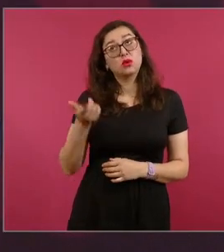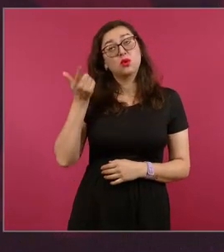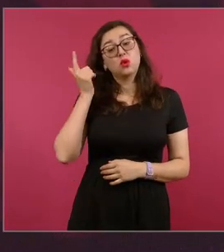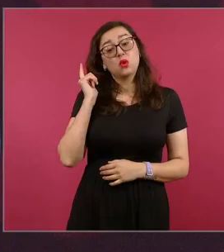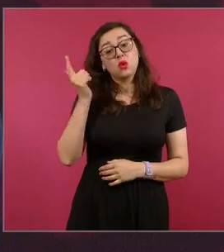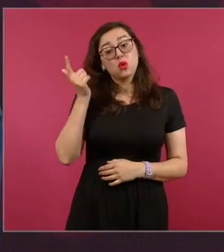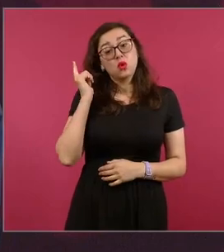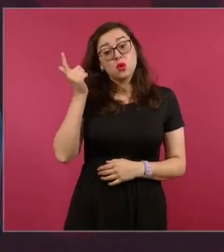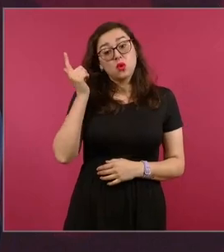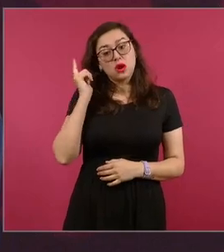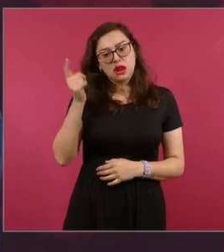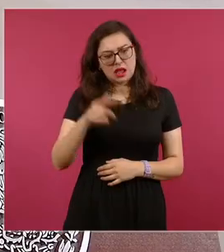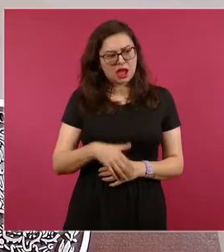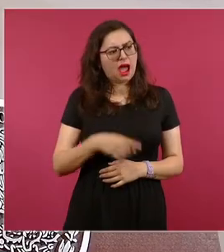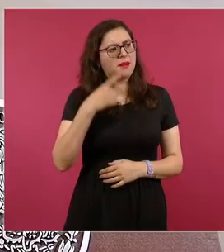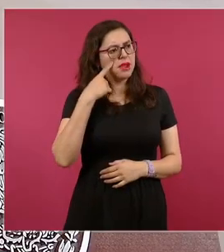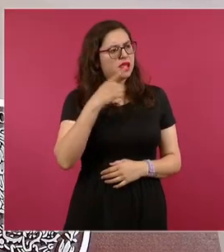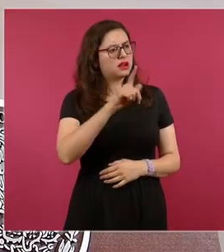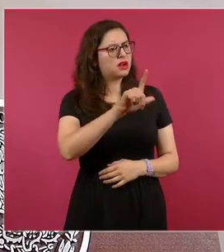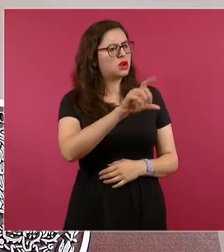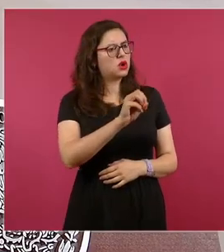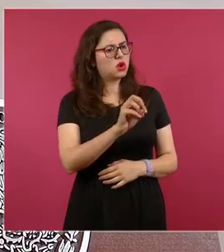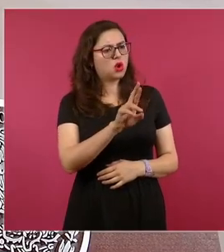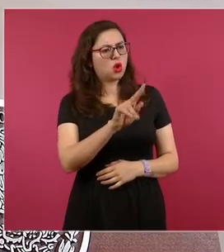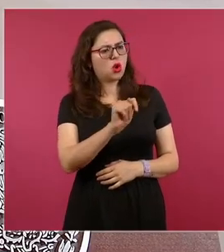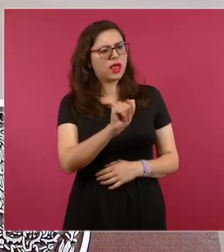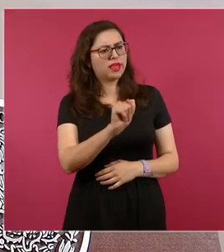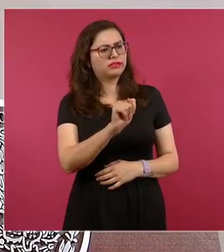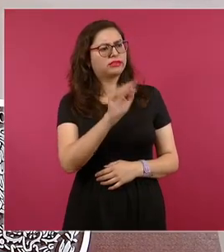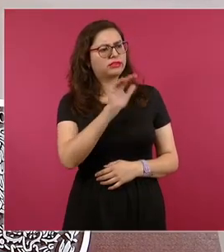que vaya Latinos ahí,